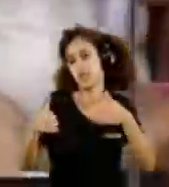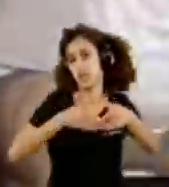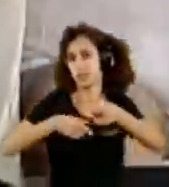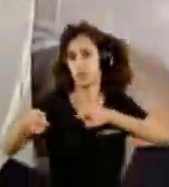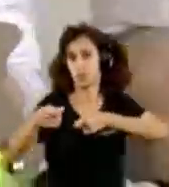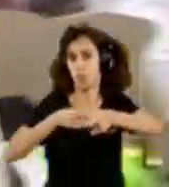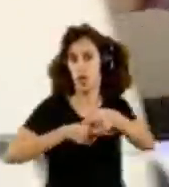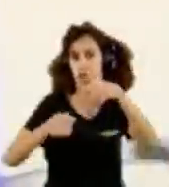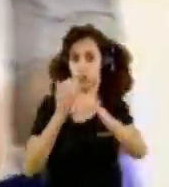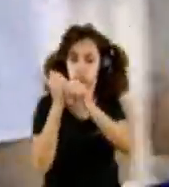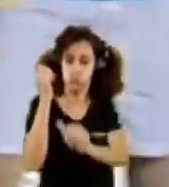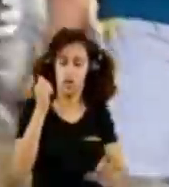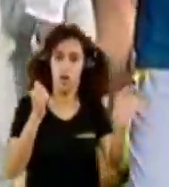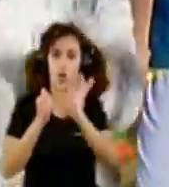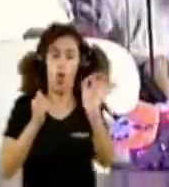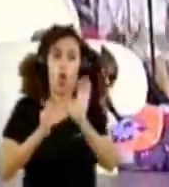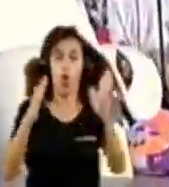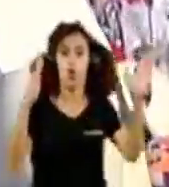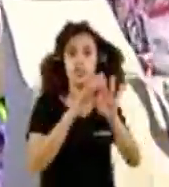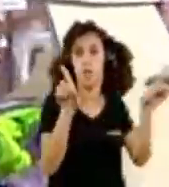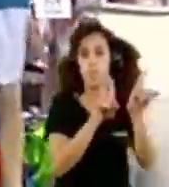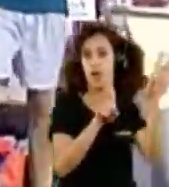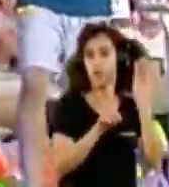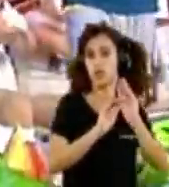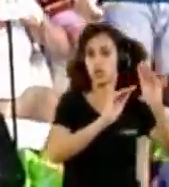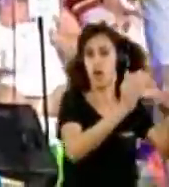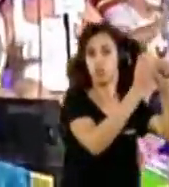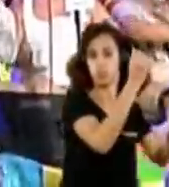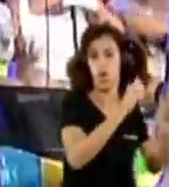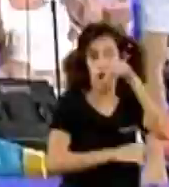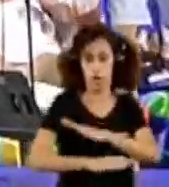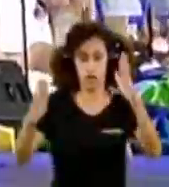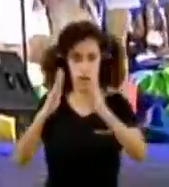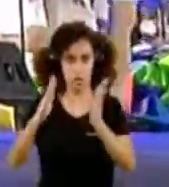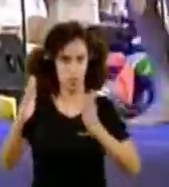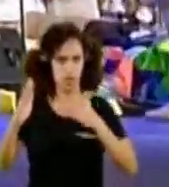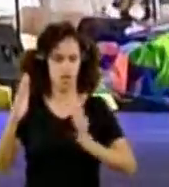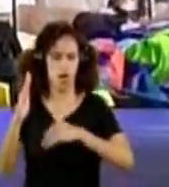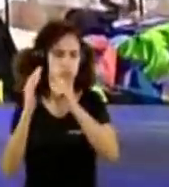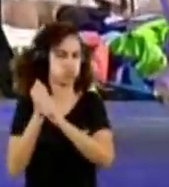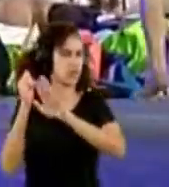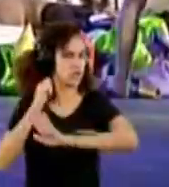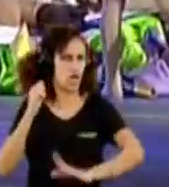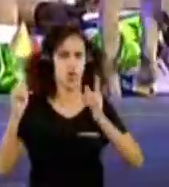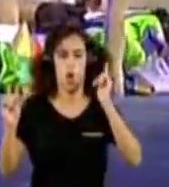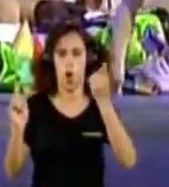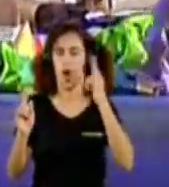en la ventana, lo hace en casa de su hermana. Ella hace lo que sea para que nadie la pille o la descubra yo.